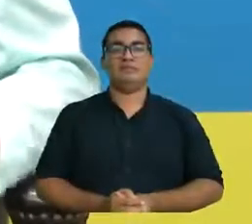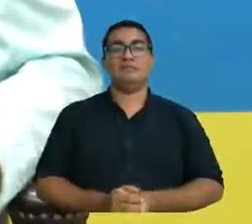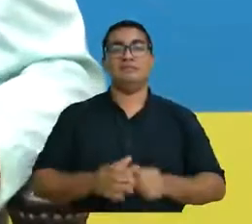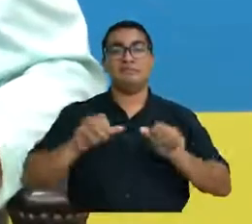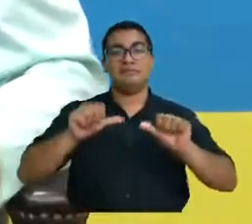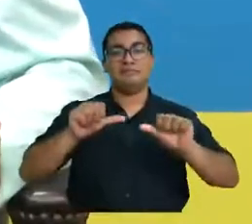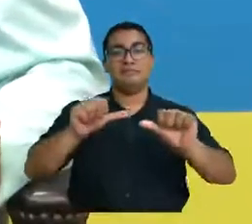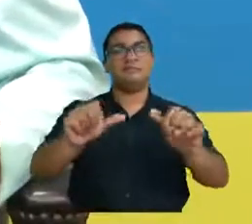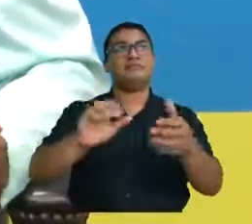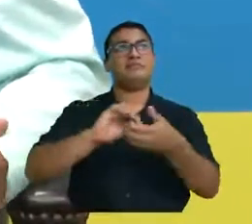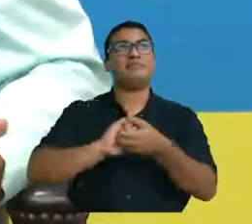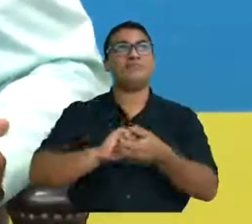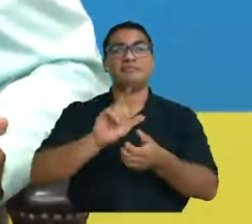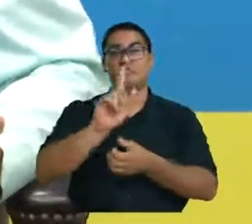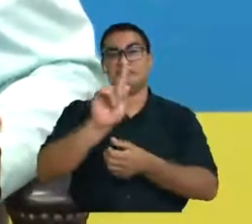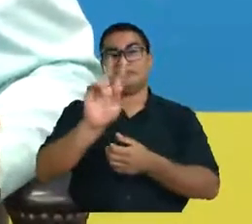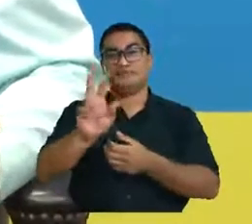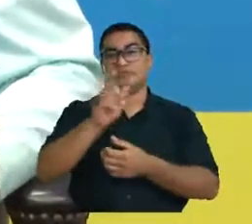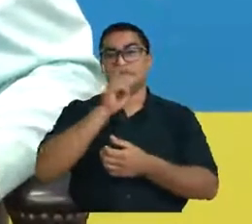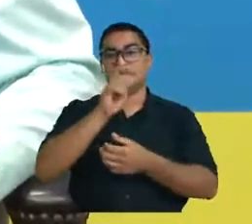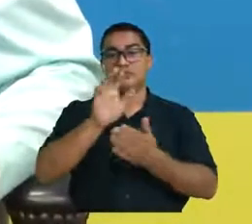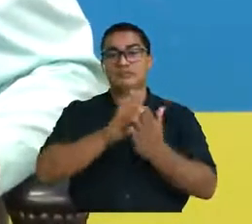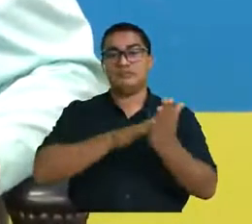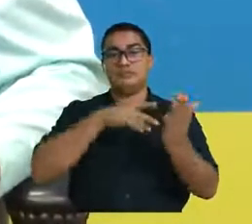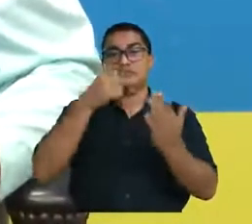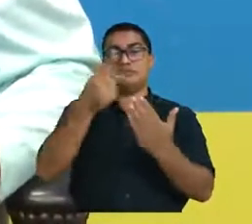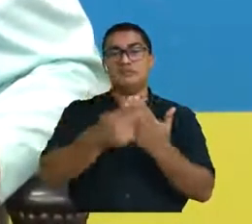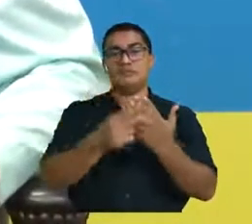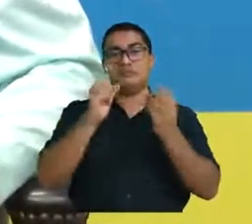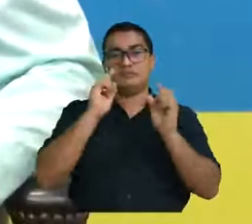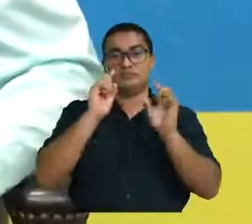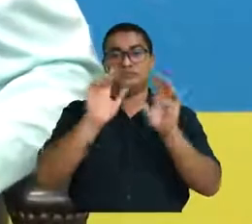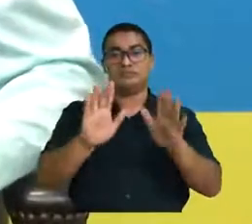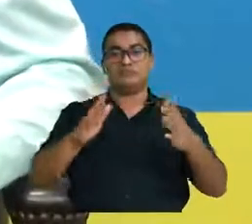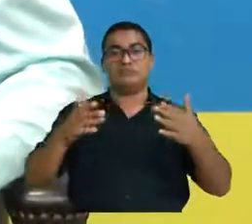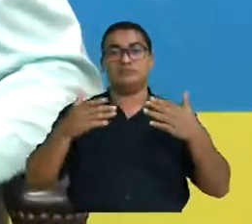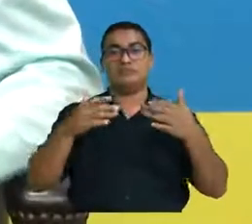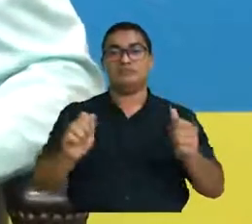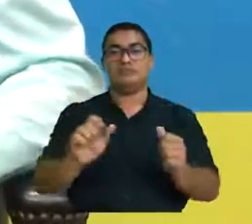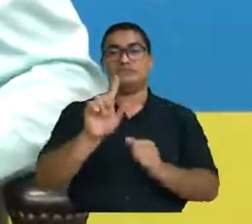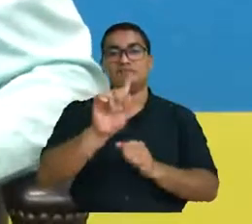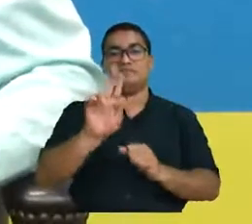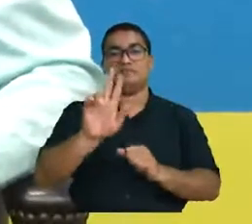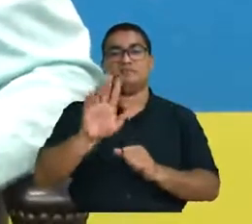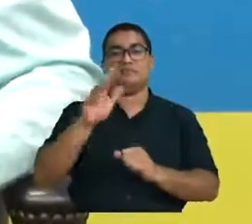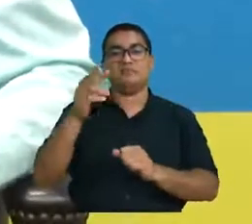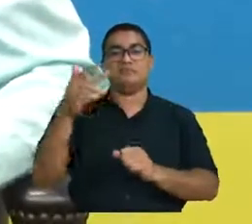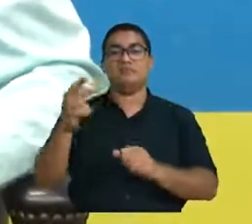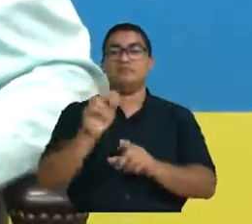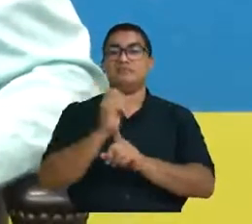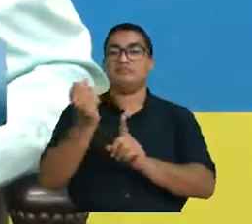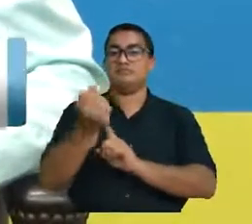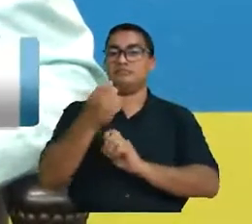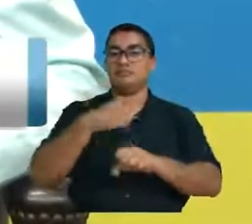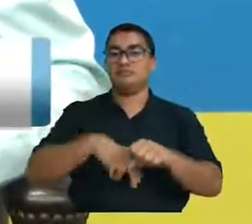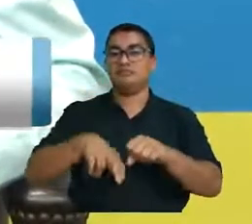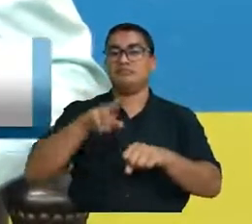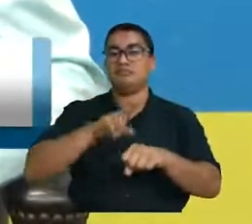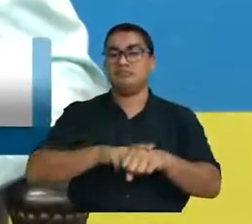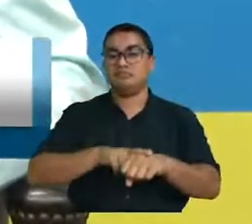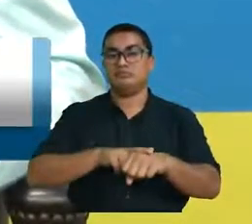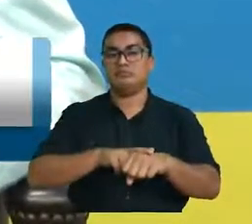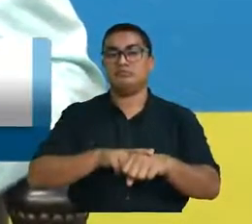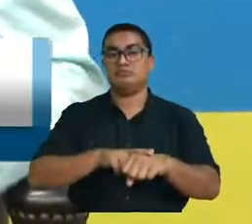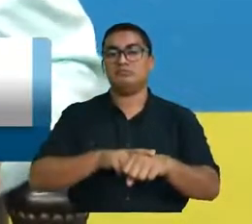Estamos de regreso, amigos televidentes, en su gustado programa Prevenir de Salud a través de la frecuencia del canal 98, el canal parlamentario, el canal de la